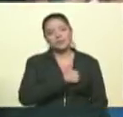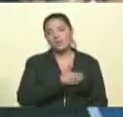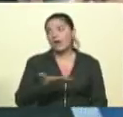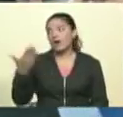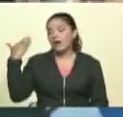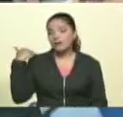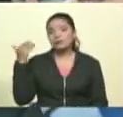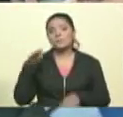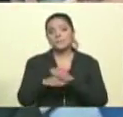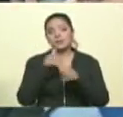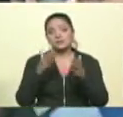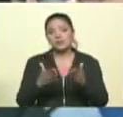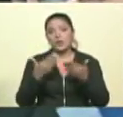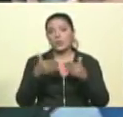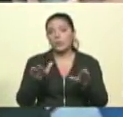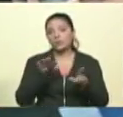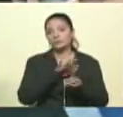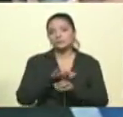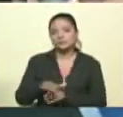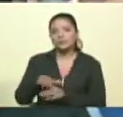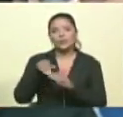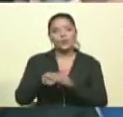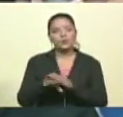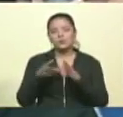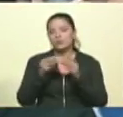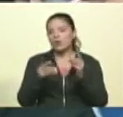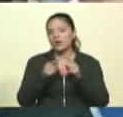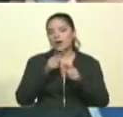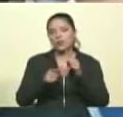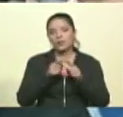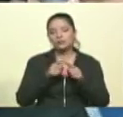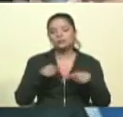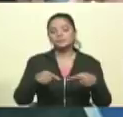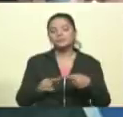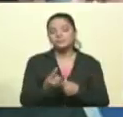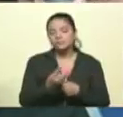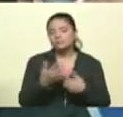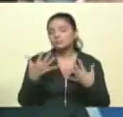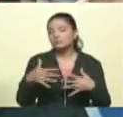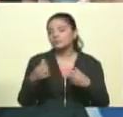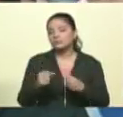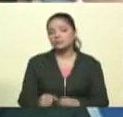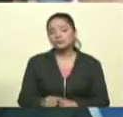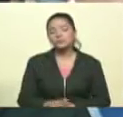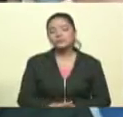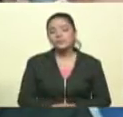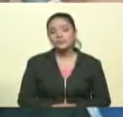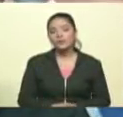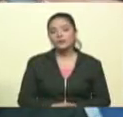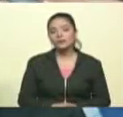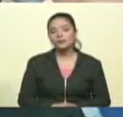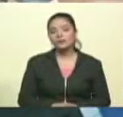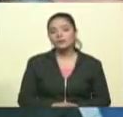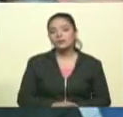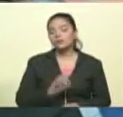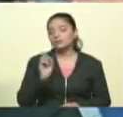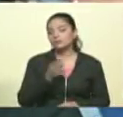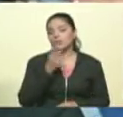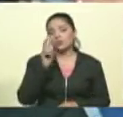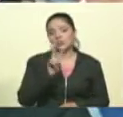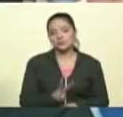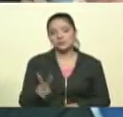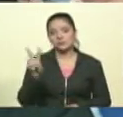este Ministerio Público dejó a un lado, engavetó todos los casos, ocasionando graves daños a la decencia nacional. En